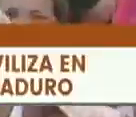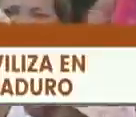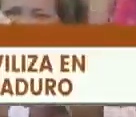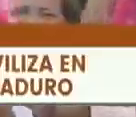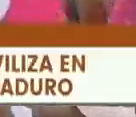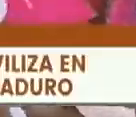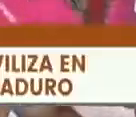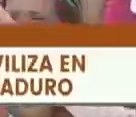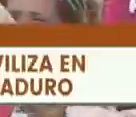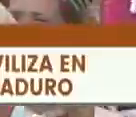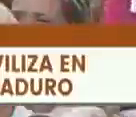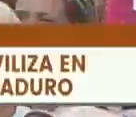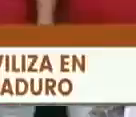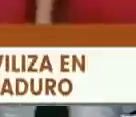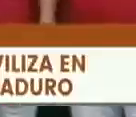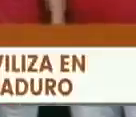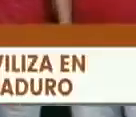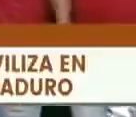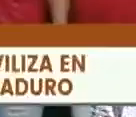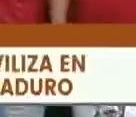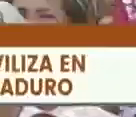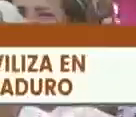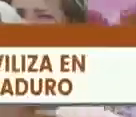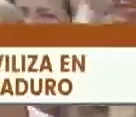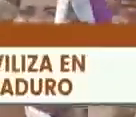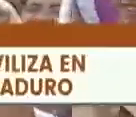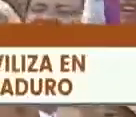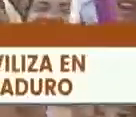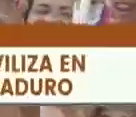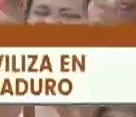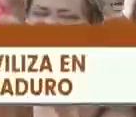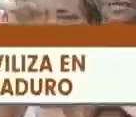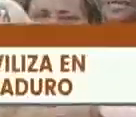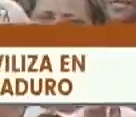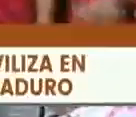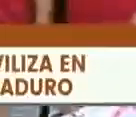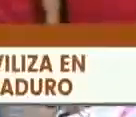Portuguesa! ¡Que viva Primitivo!